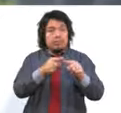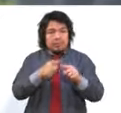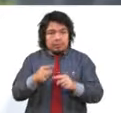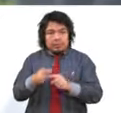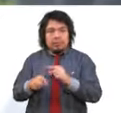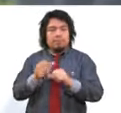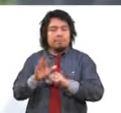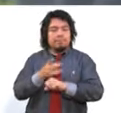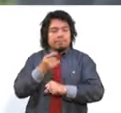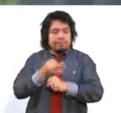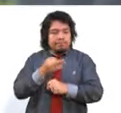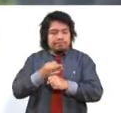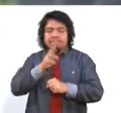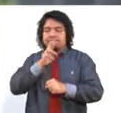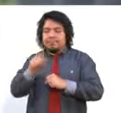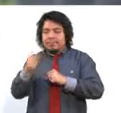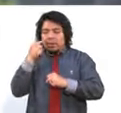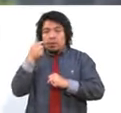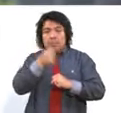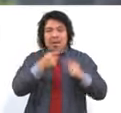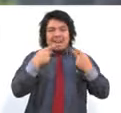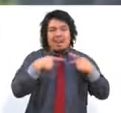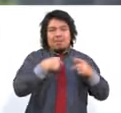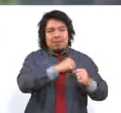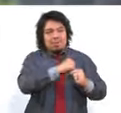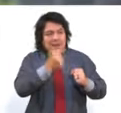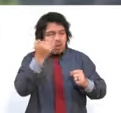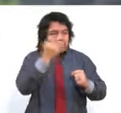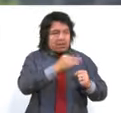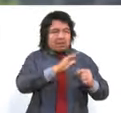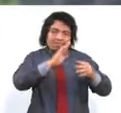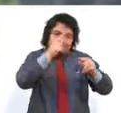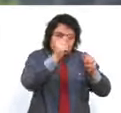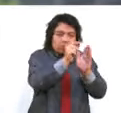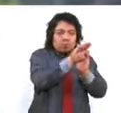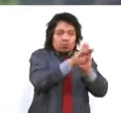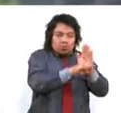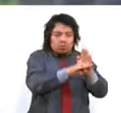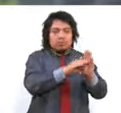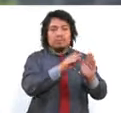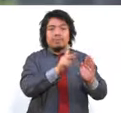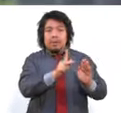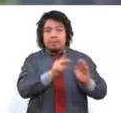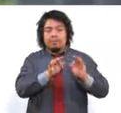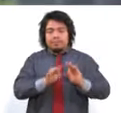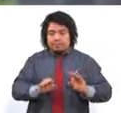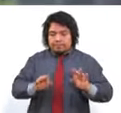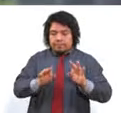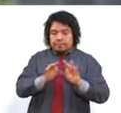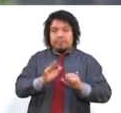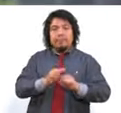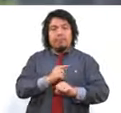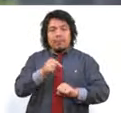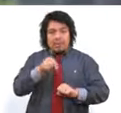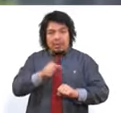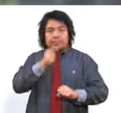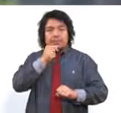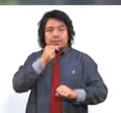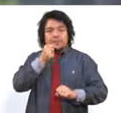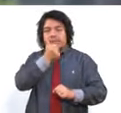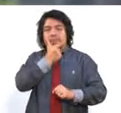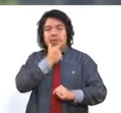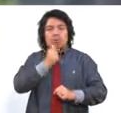permitido mejorar sustancialmente el combate a la delincuencia y la prevención de la violencia. Pero lo más importante es que esta policía de la